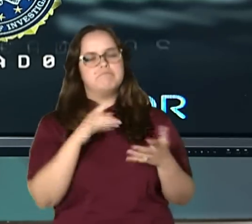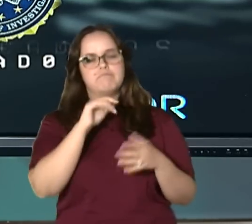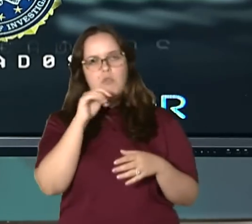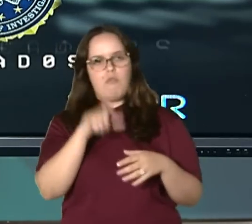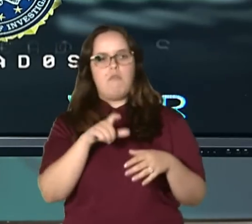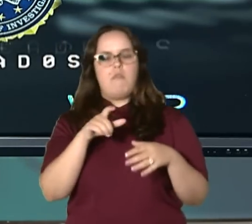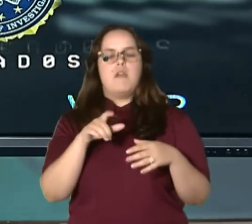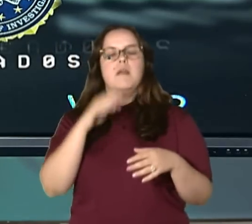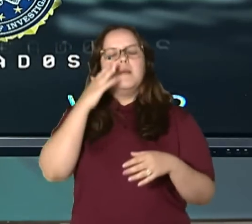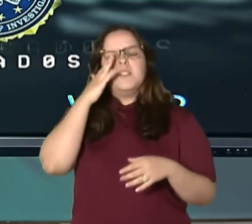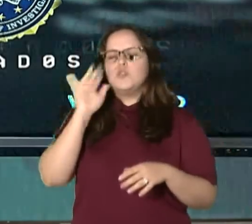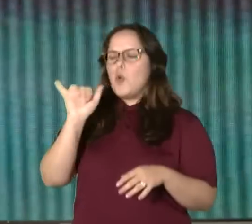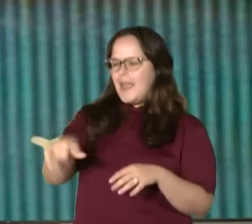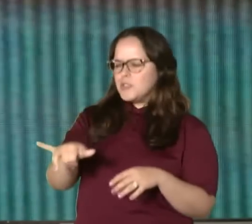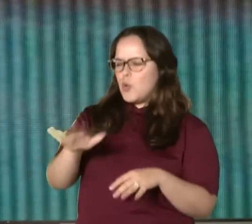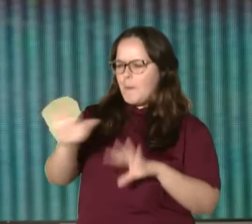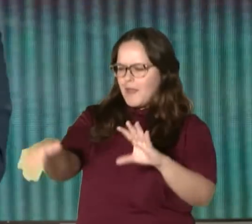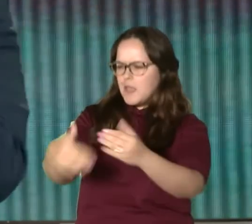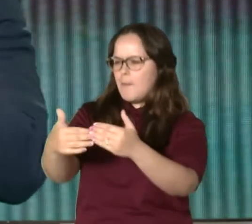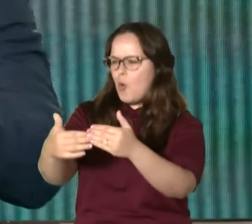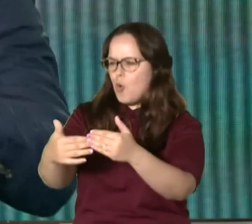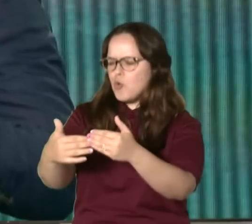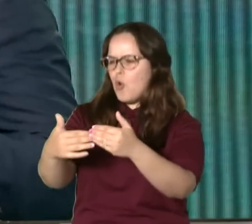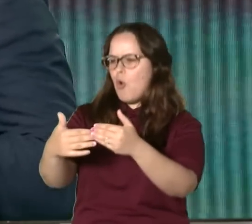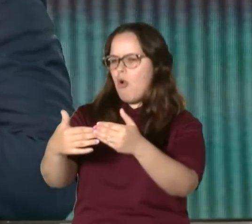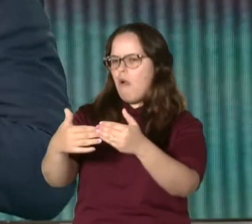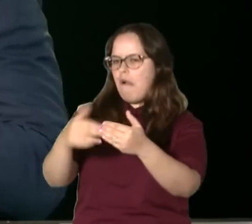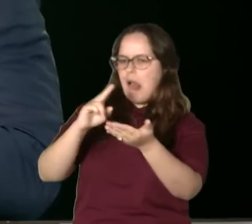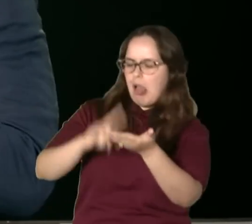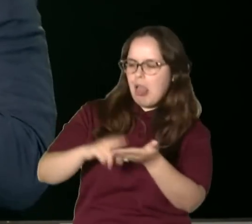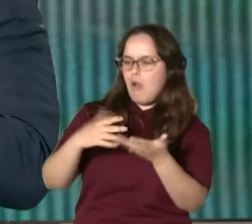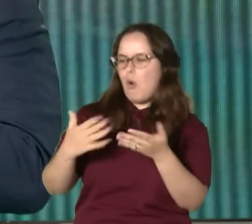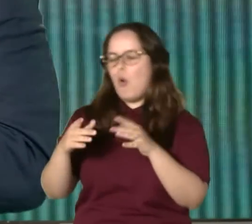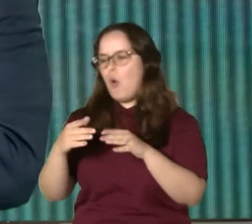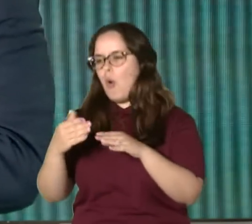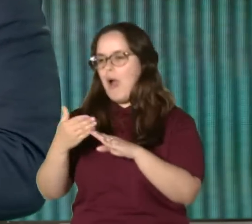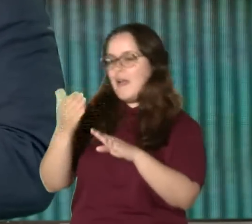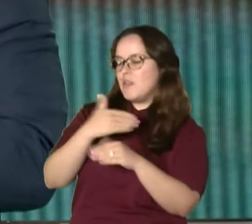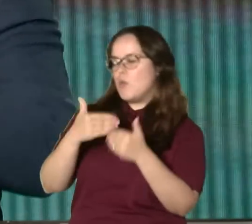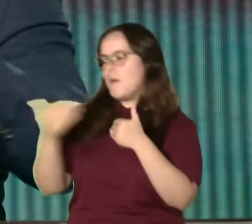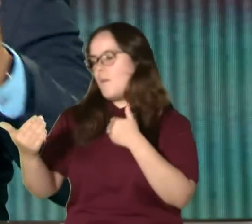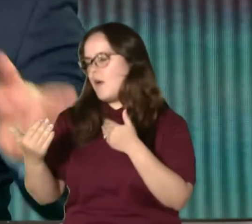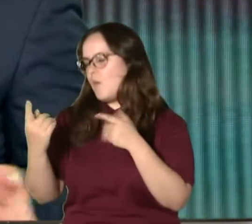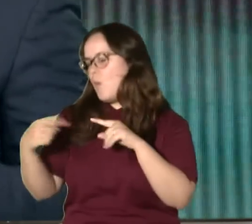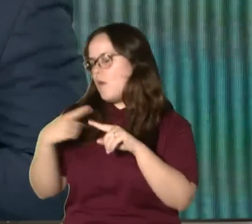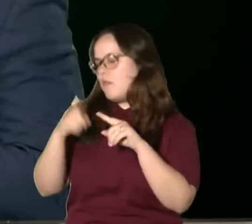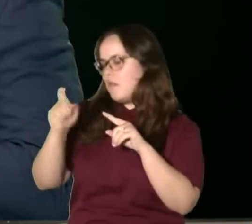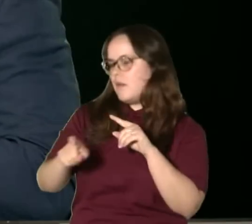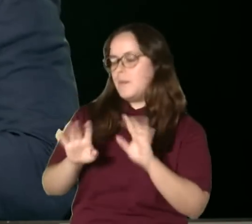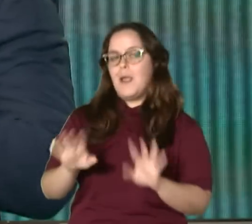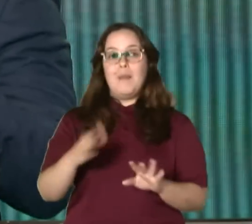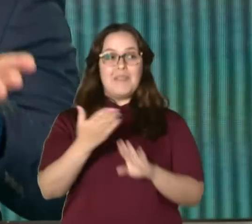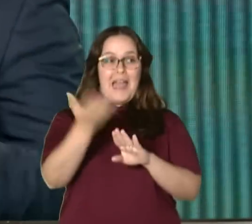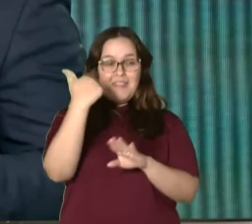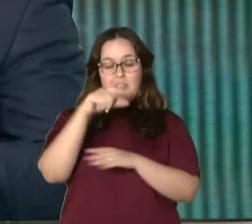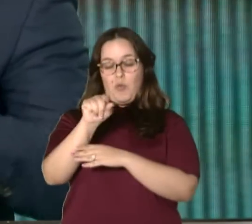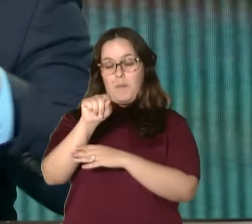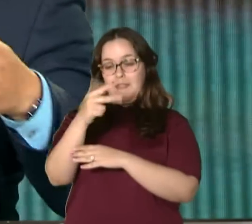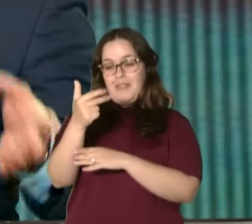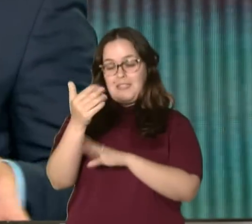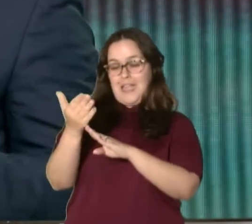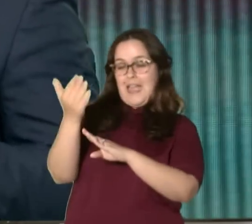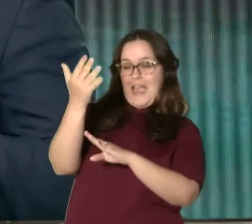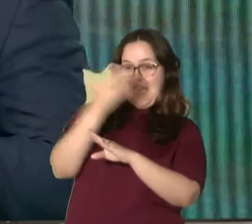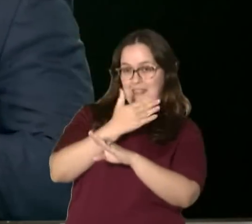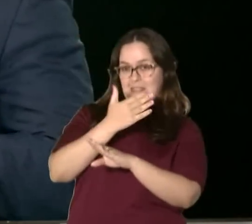Mira anteriormente antes del año 2013 había que obligatoriamente hacerla antes se recomienda